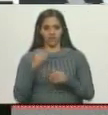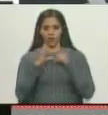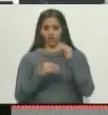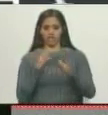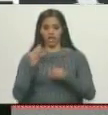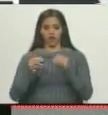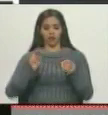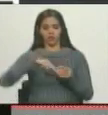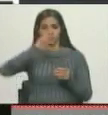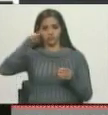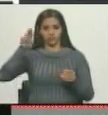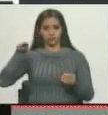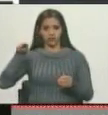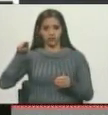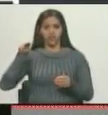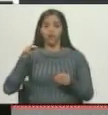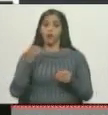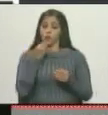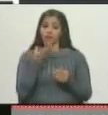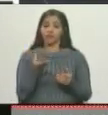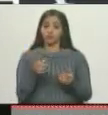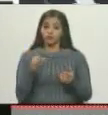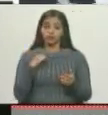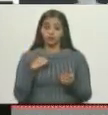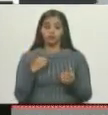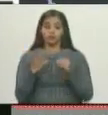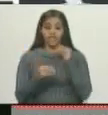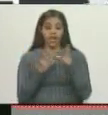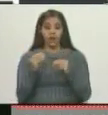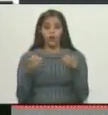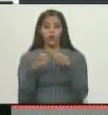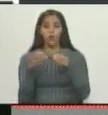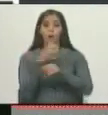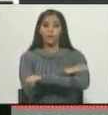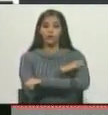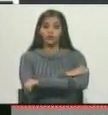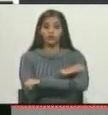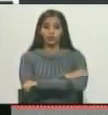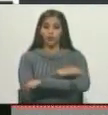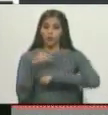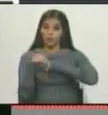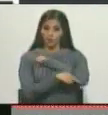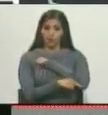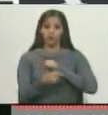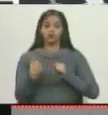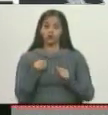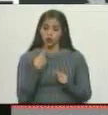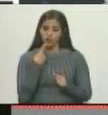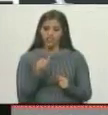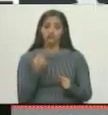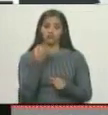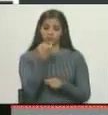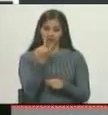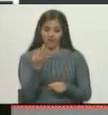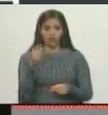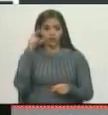Barbados, bueno, son diálogos con el sector opositor extremista. Yo lo he dicho varios días,